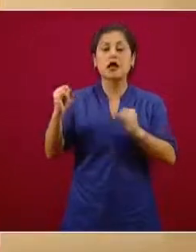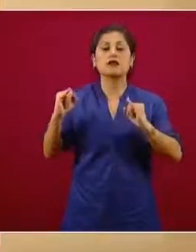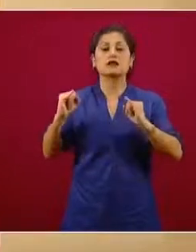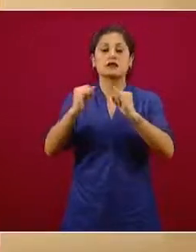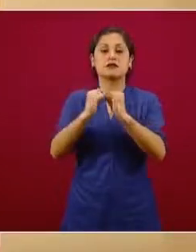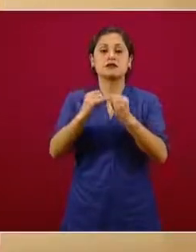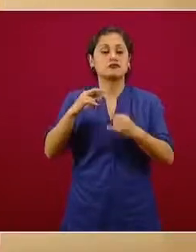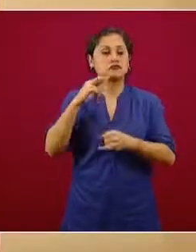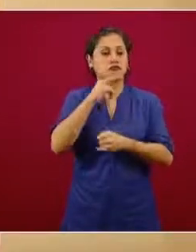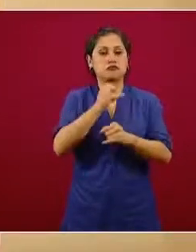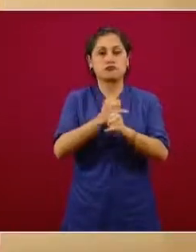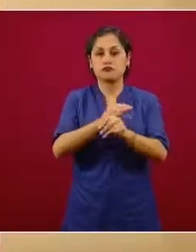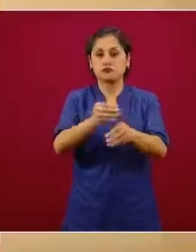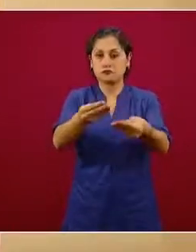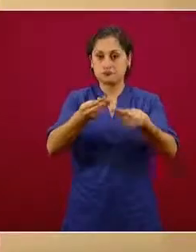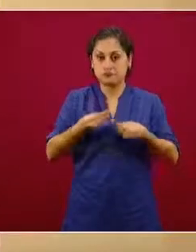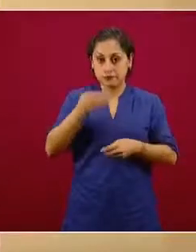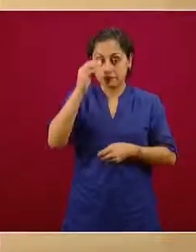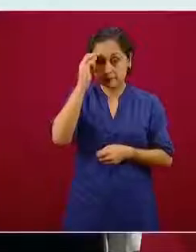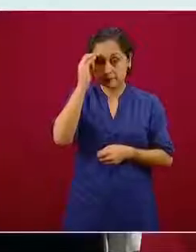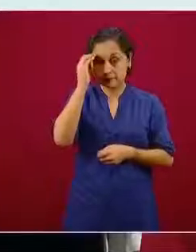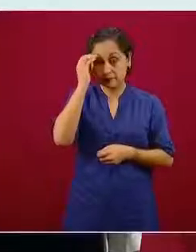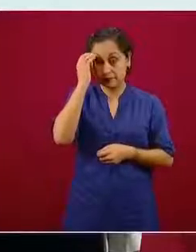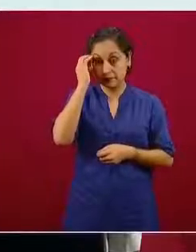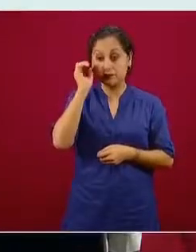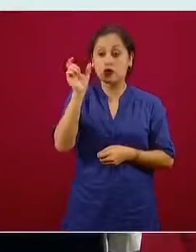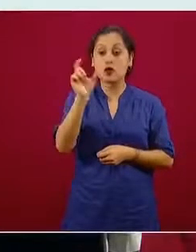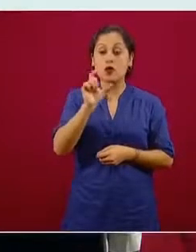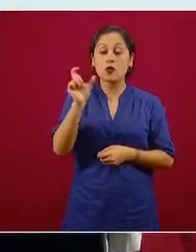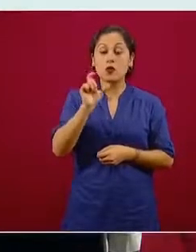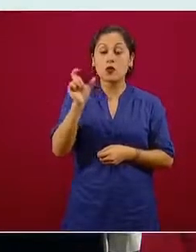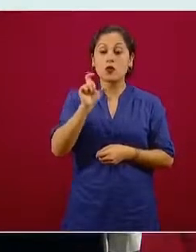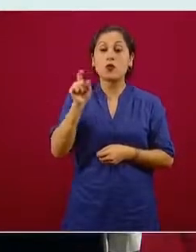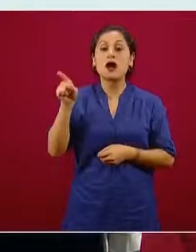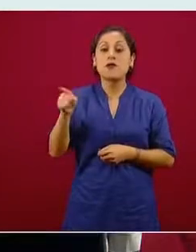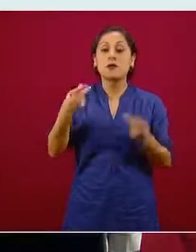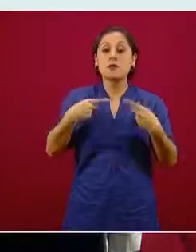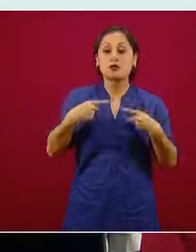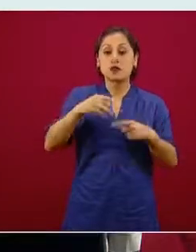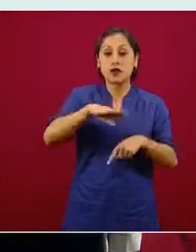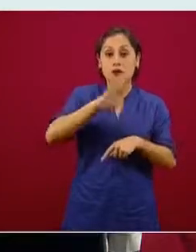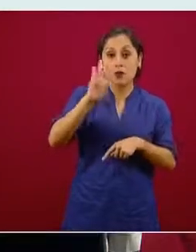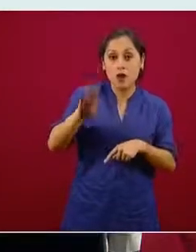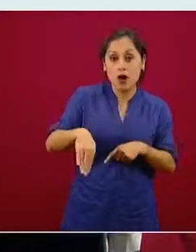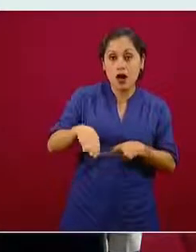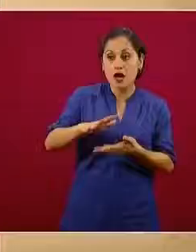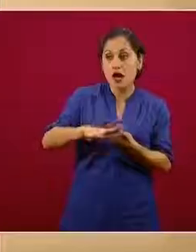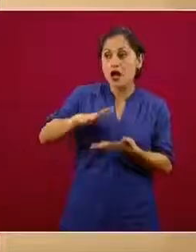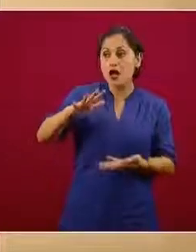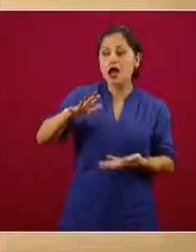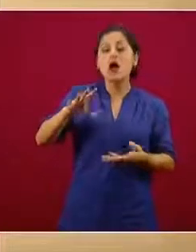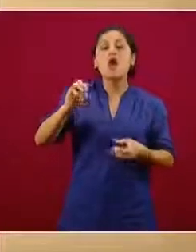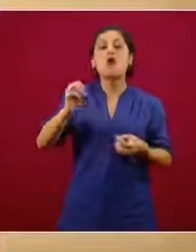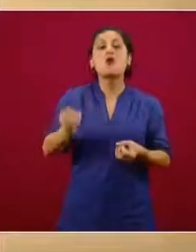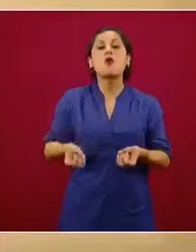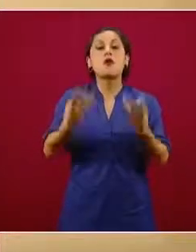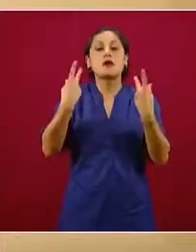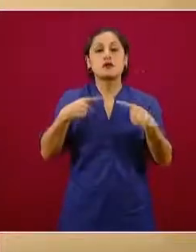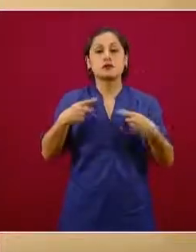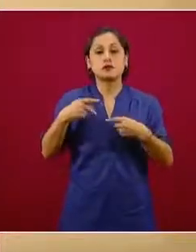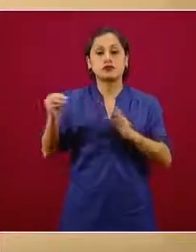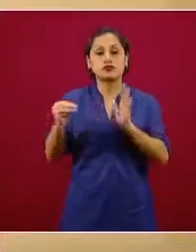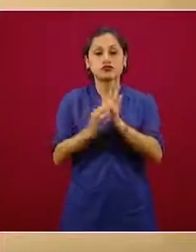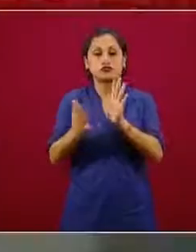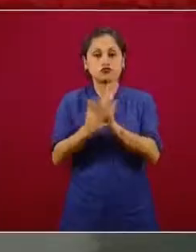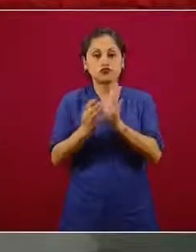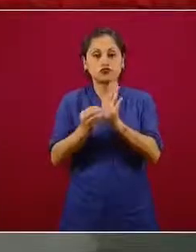10 días. Entonces, cada vez que se tenga un número de defunciones, vamos a estar llevando a cabo estas gráficas para que ustedes vean